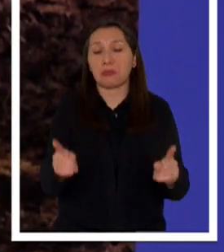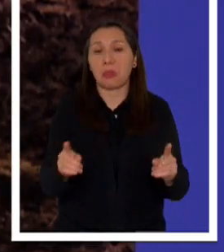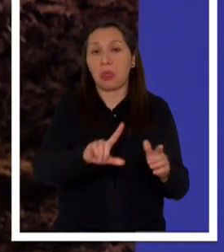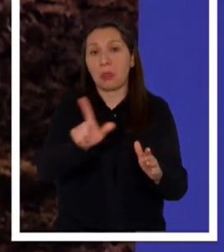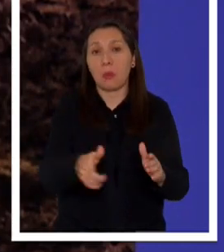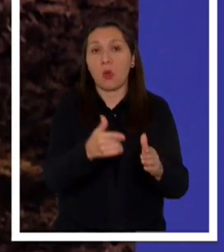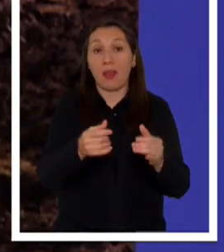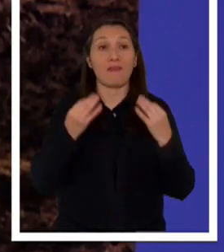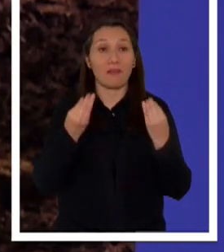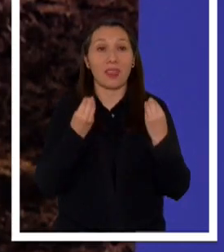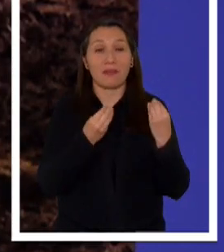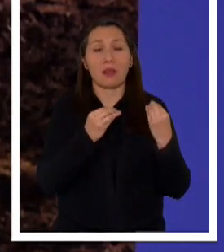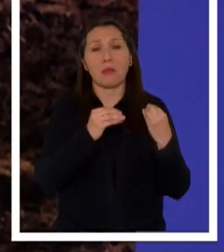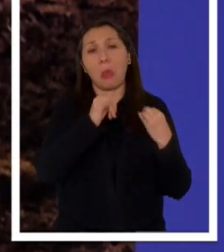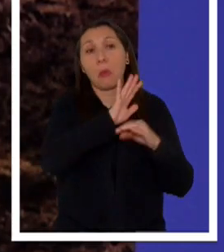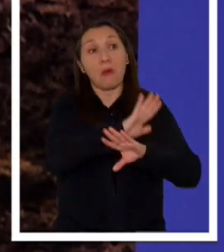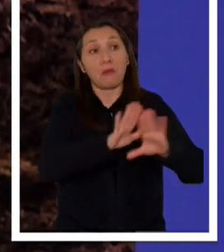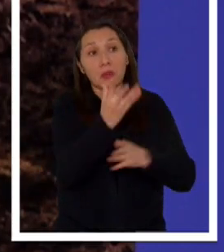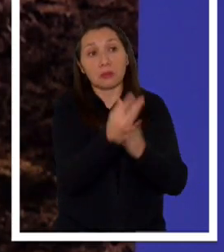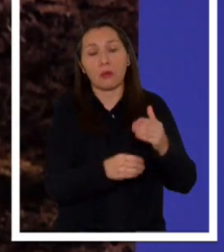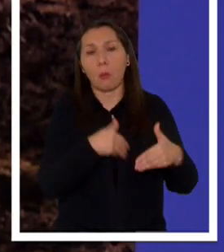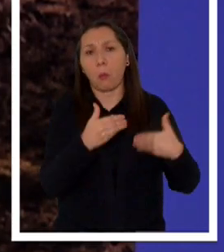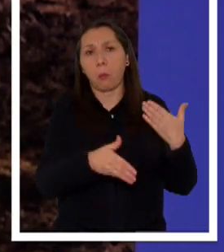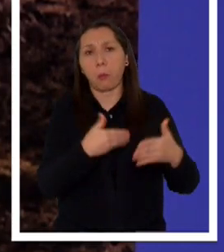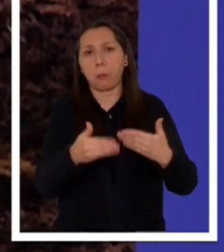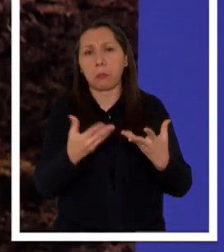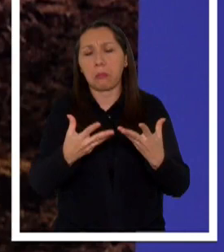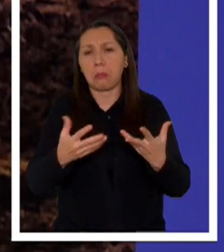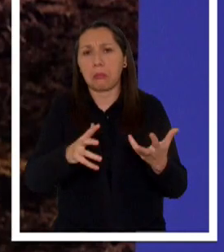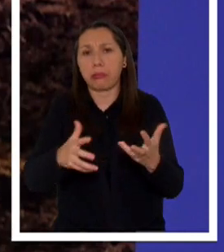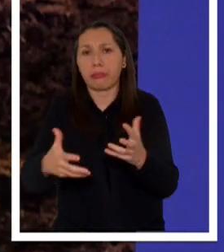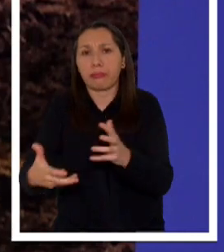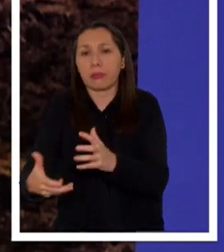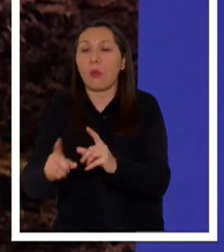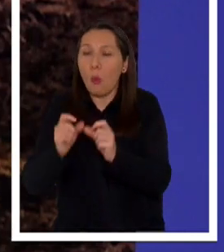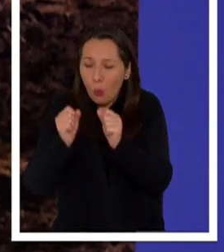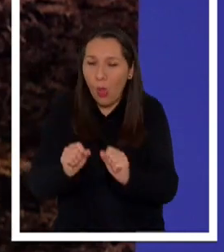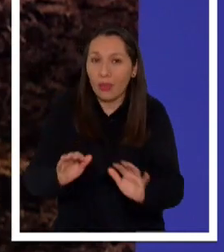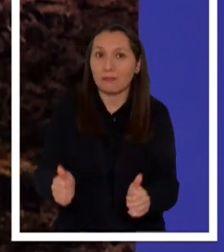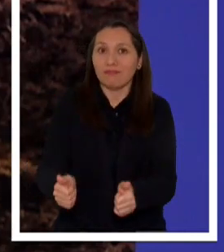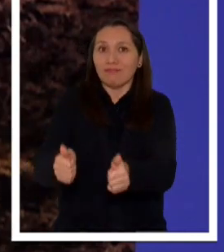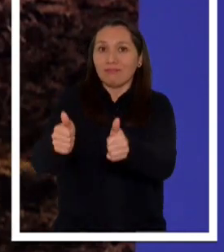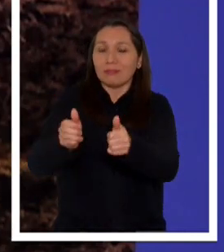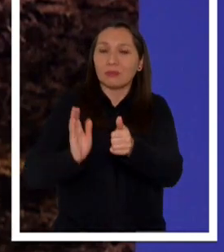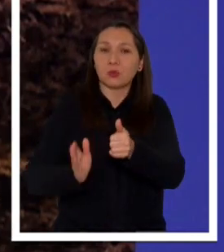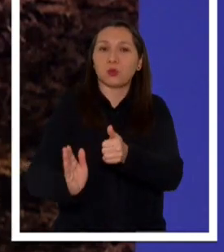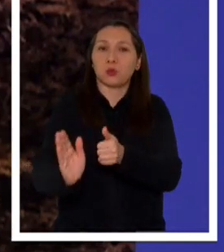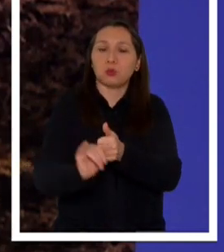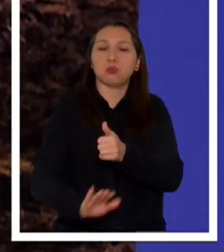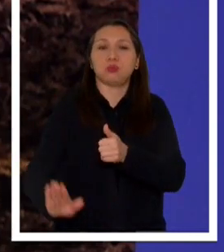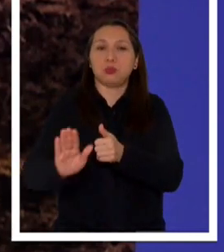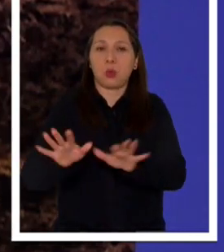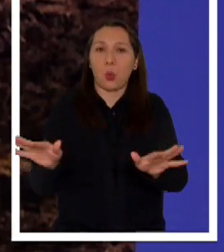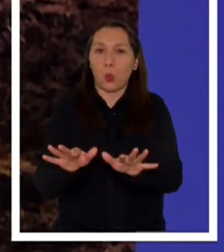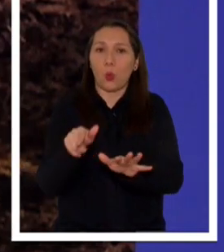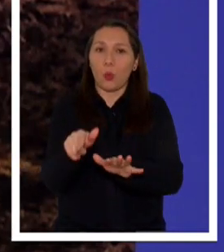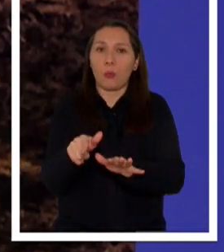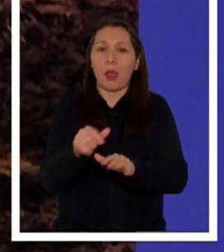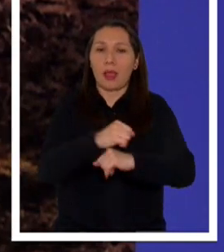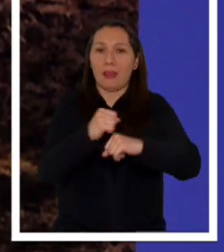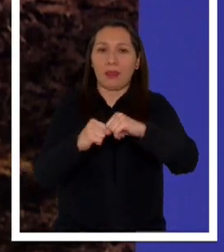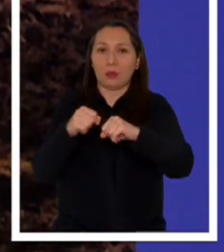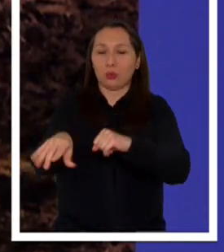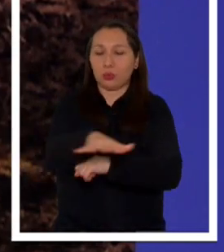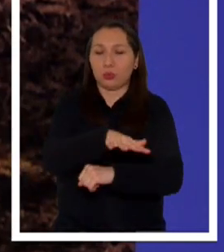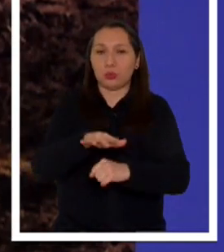exitosos y con el correr del tiempo no hemos sido capaces de transformar este éxito en un permanente uso de nuestra